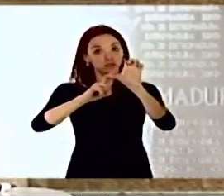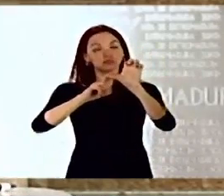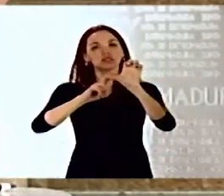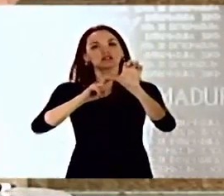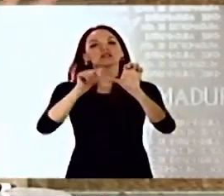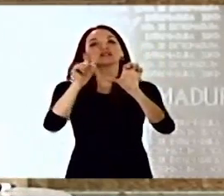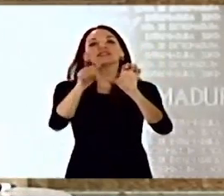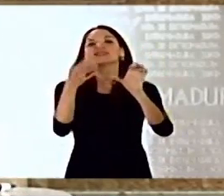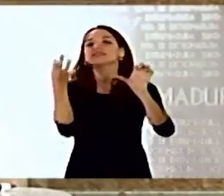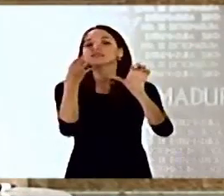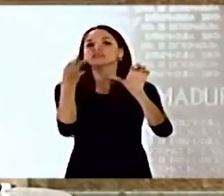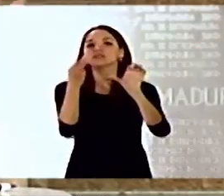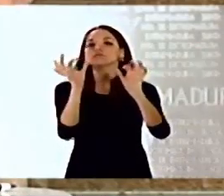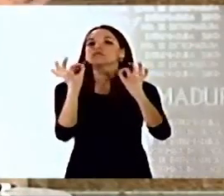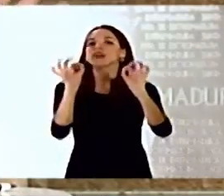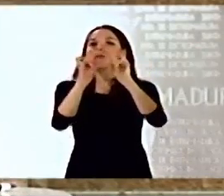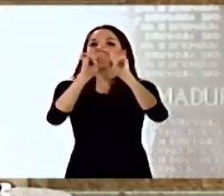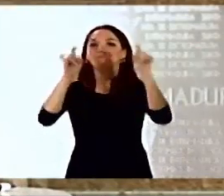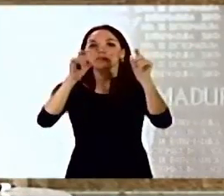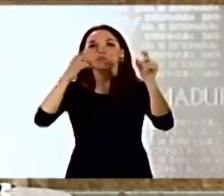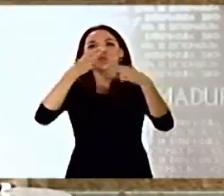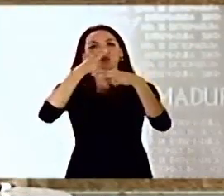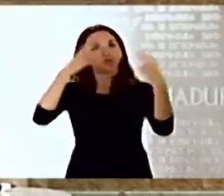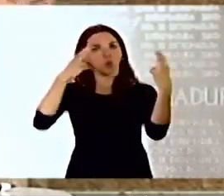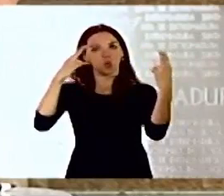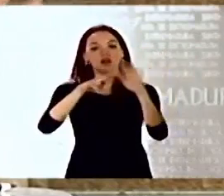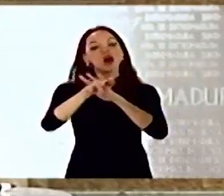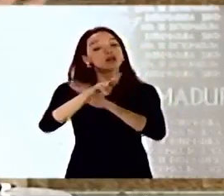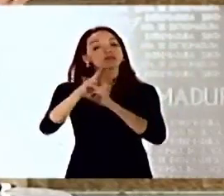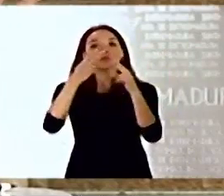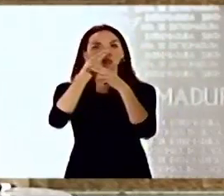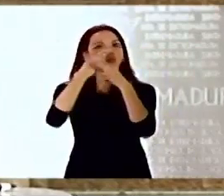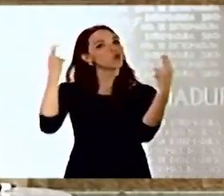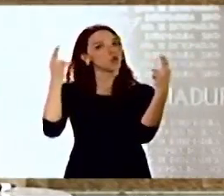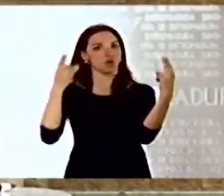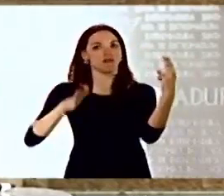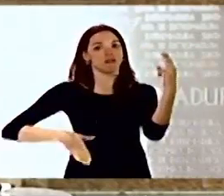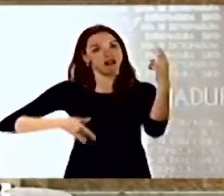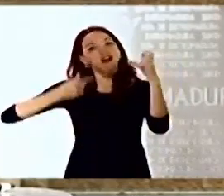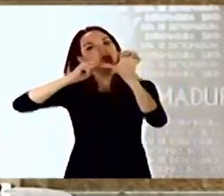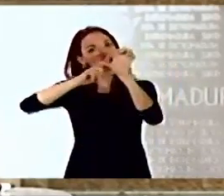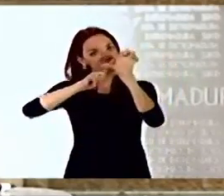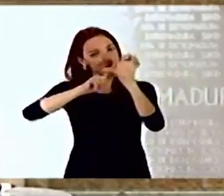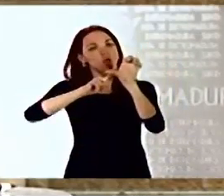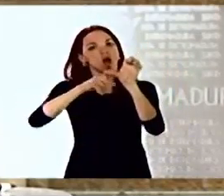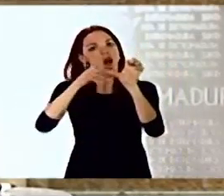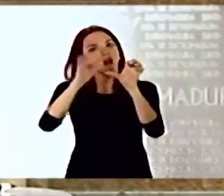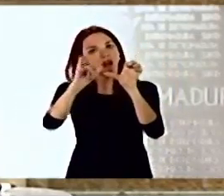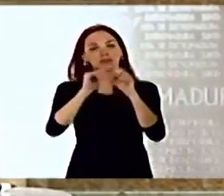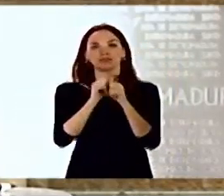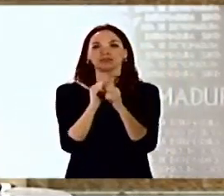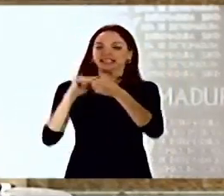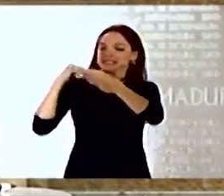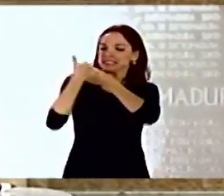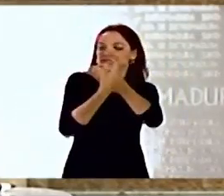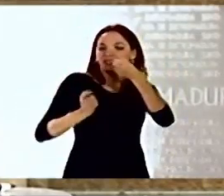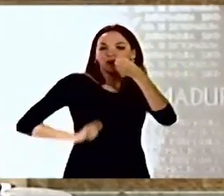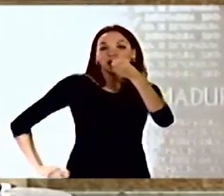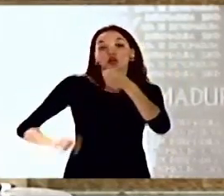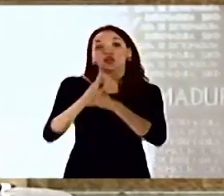es el ente público, son los medios públicos que hay en Extremadura, que tienen una plantilla de más de